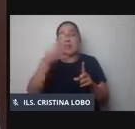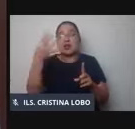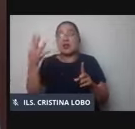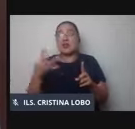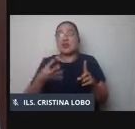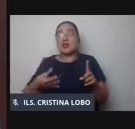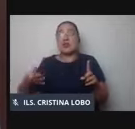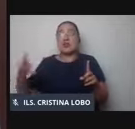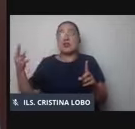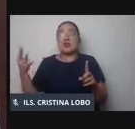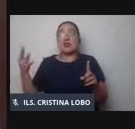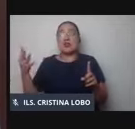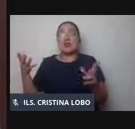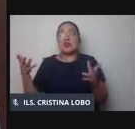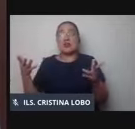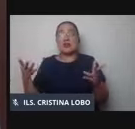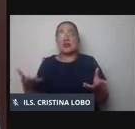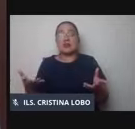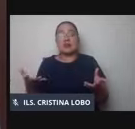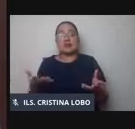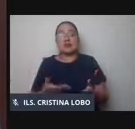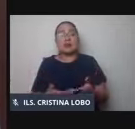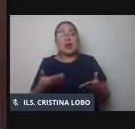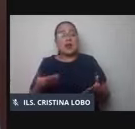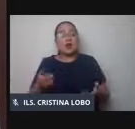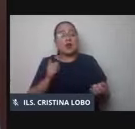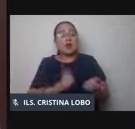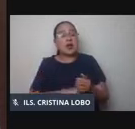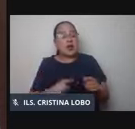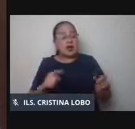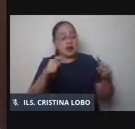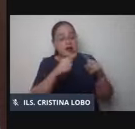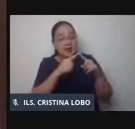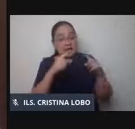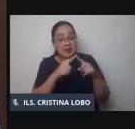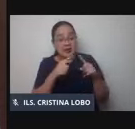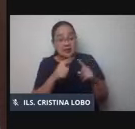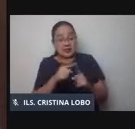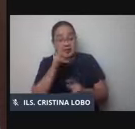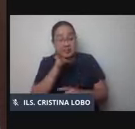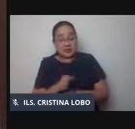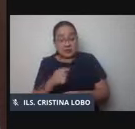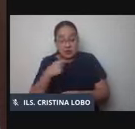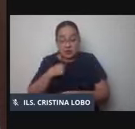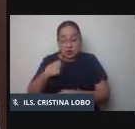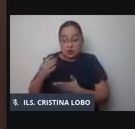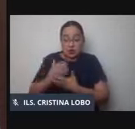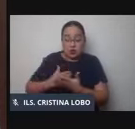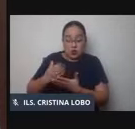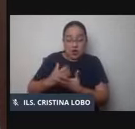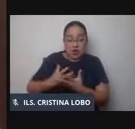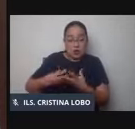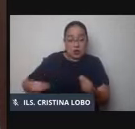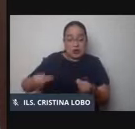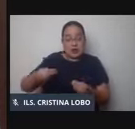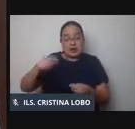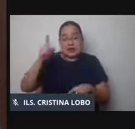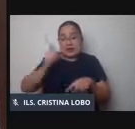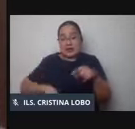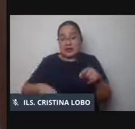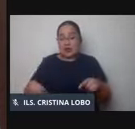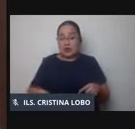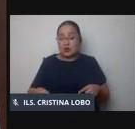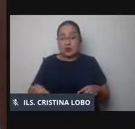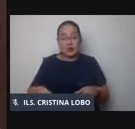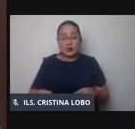LGBTI+, entonces esta institución no va a permitir que yo sane mi culpa, ¿cierto? Entonces,